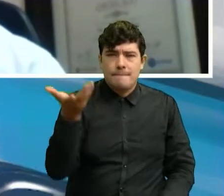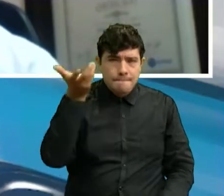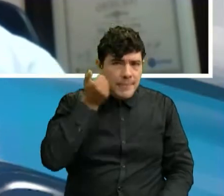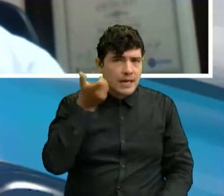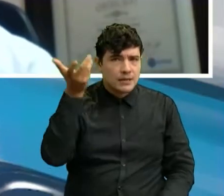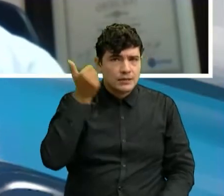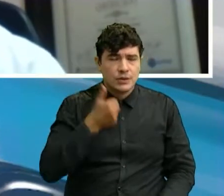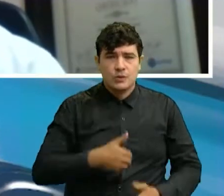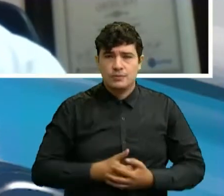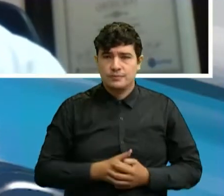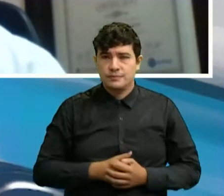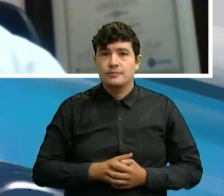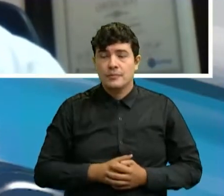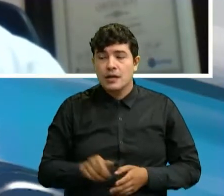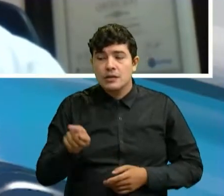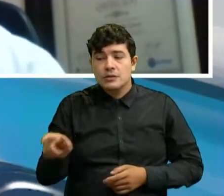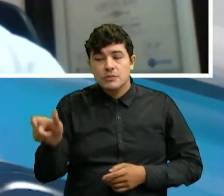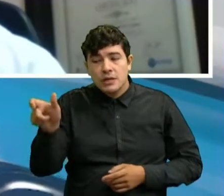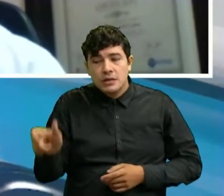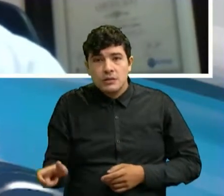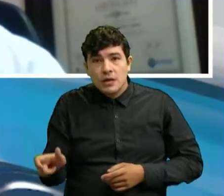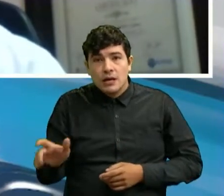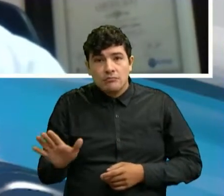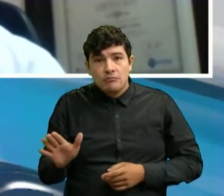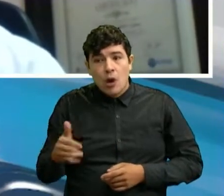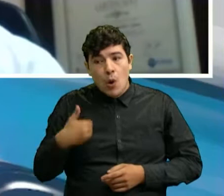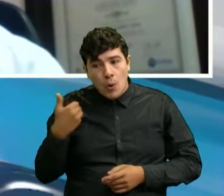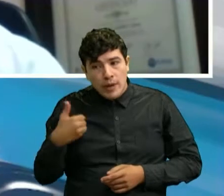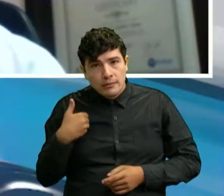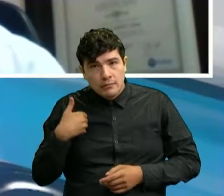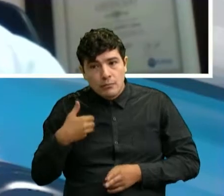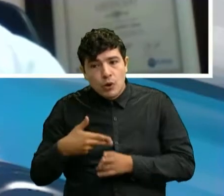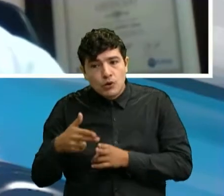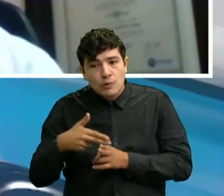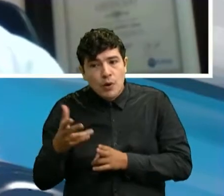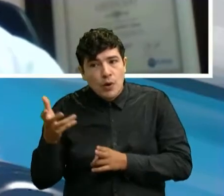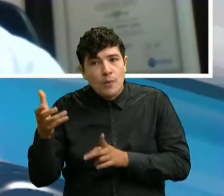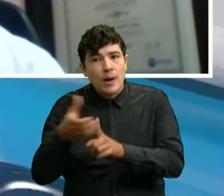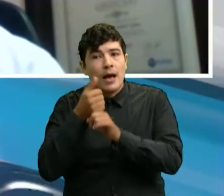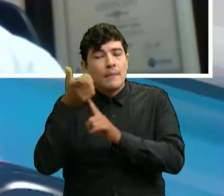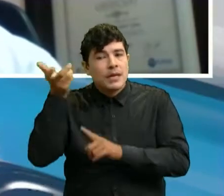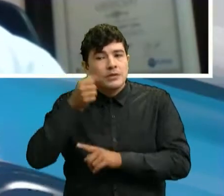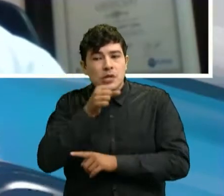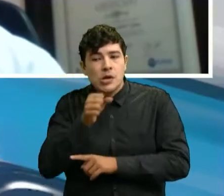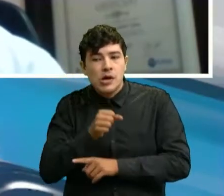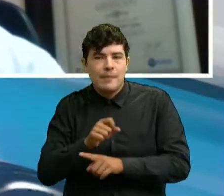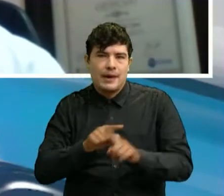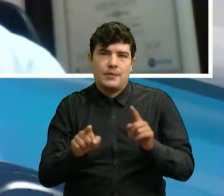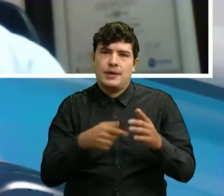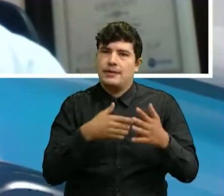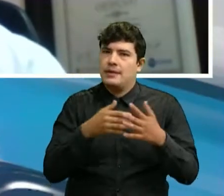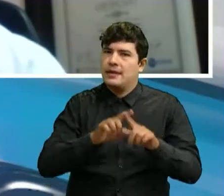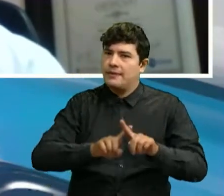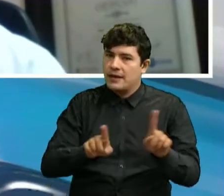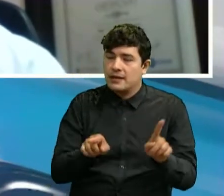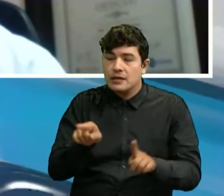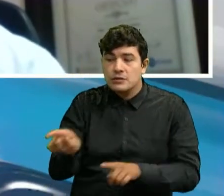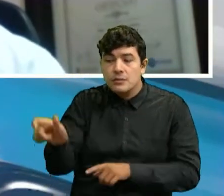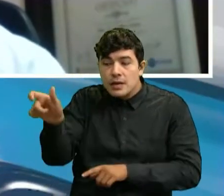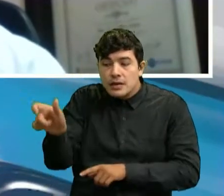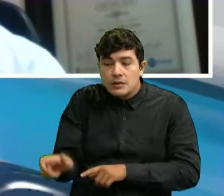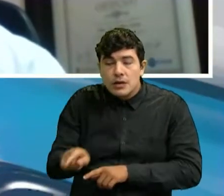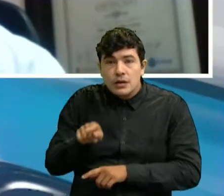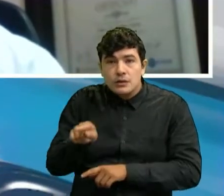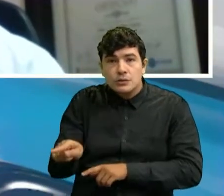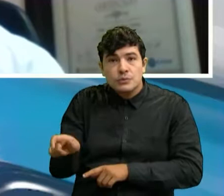a varios años de pensionarse por vejez, otra muy distinta, que se pueda presentar una contingencia y si tiene el